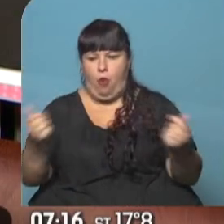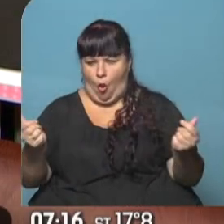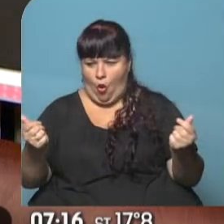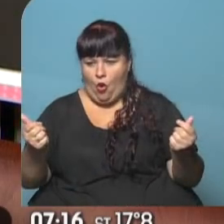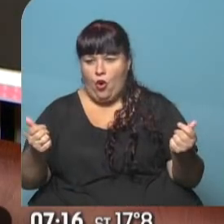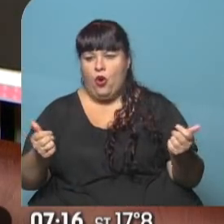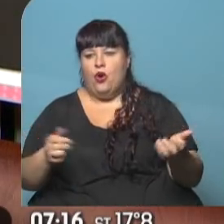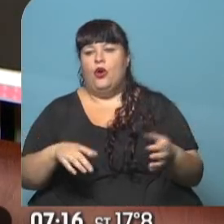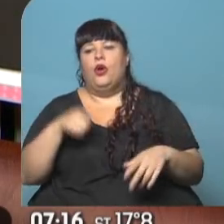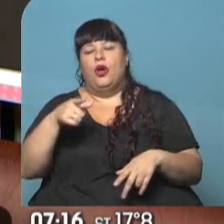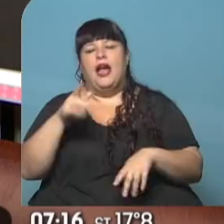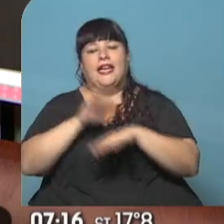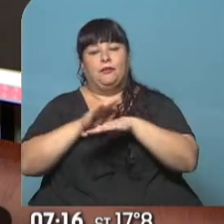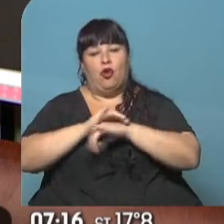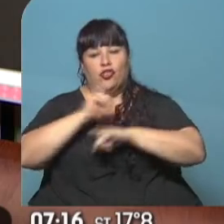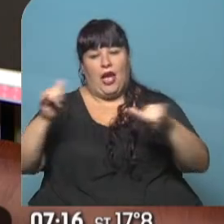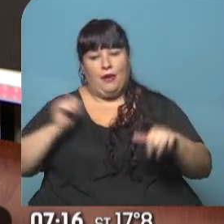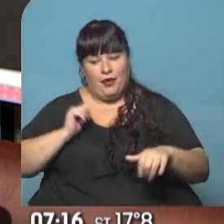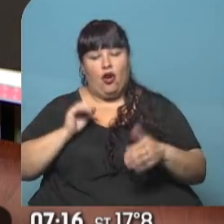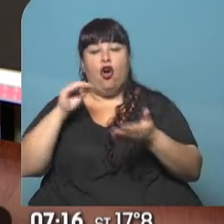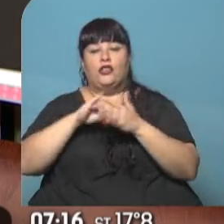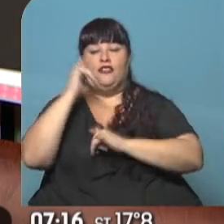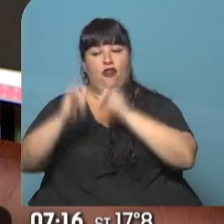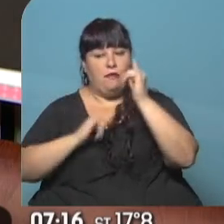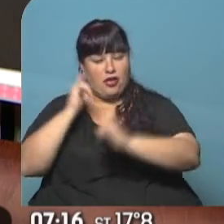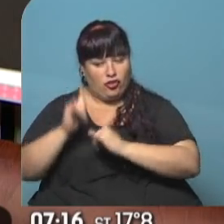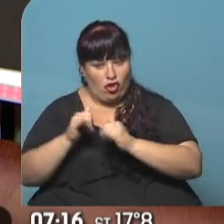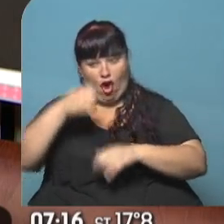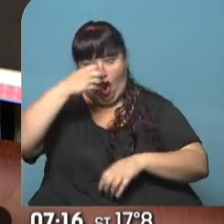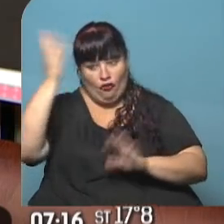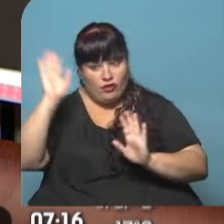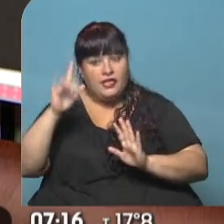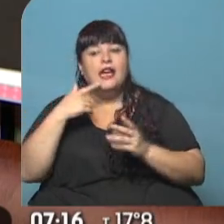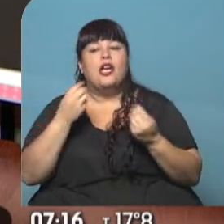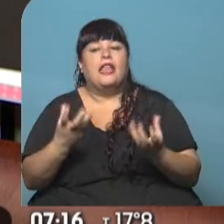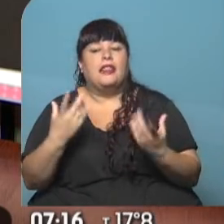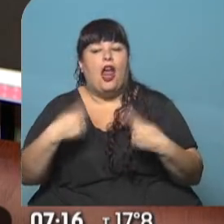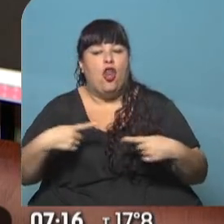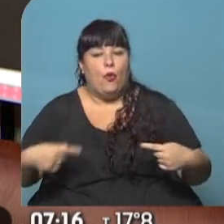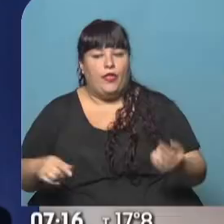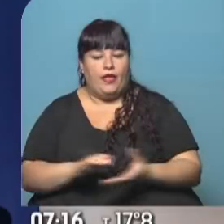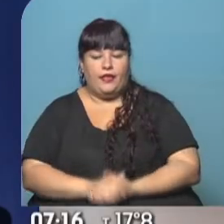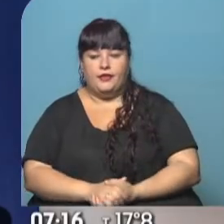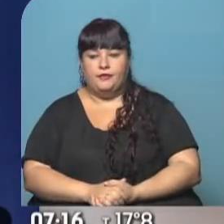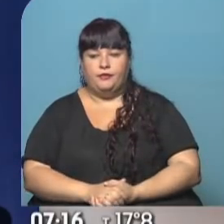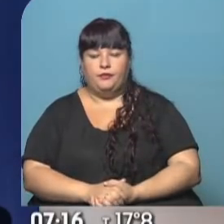desaparecido. El vocero de la Armada con un nuevo parte oficial. Así están las cosas.